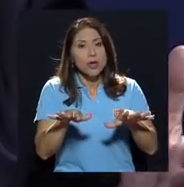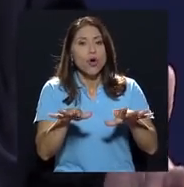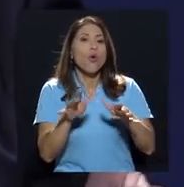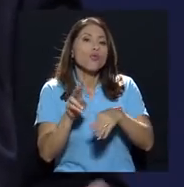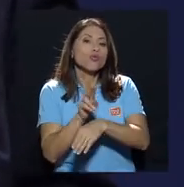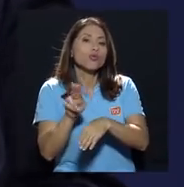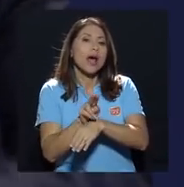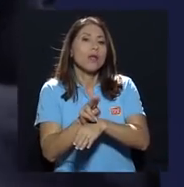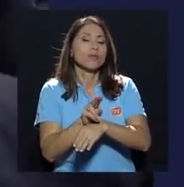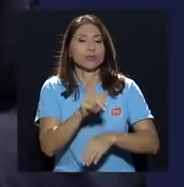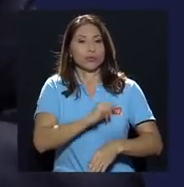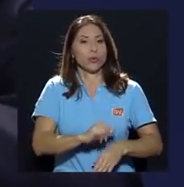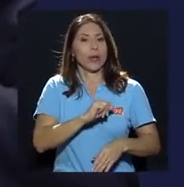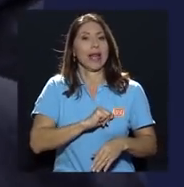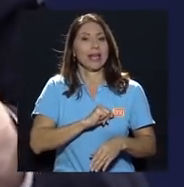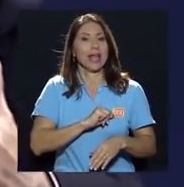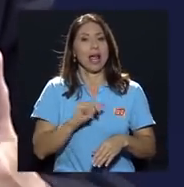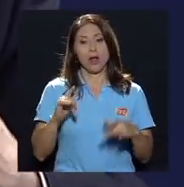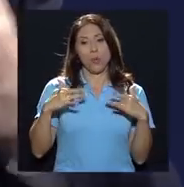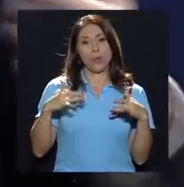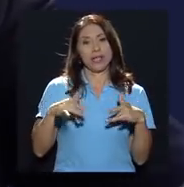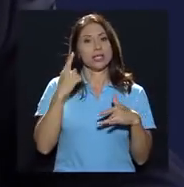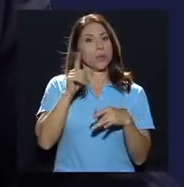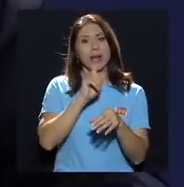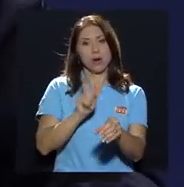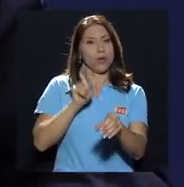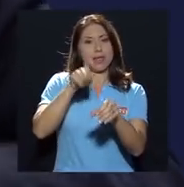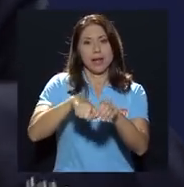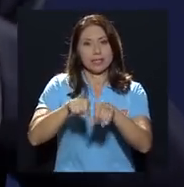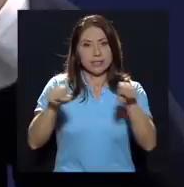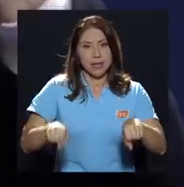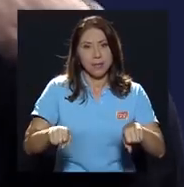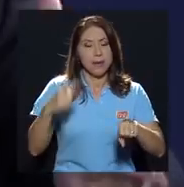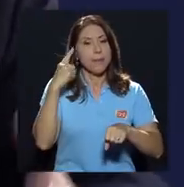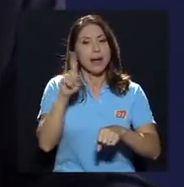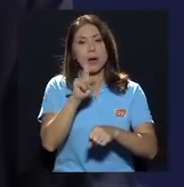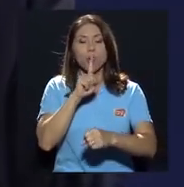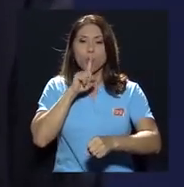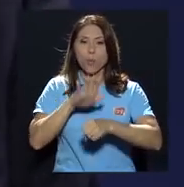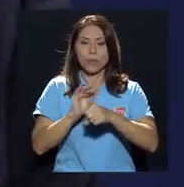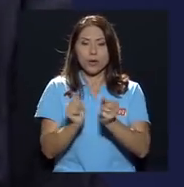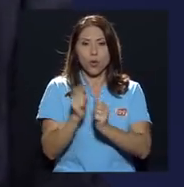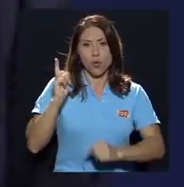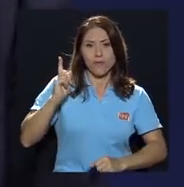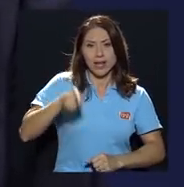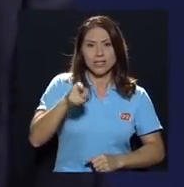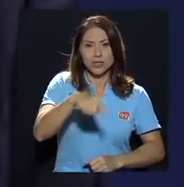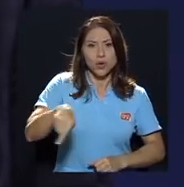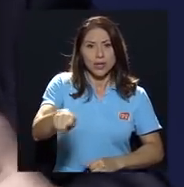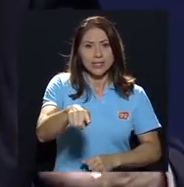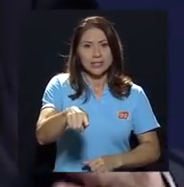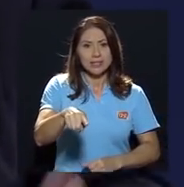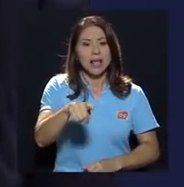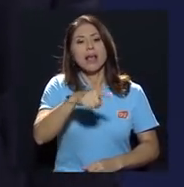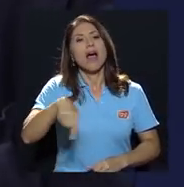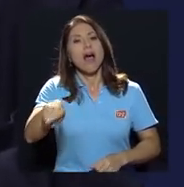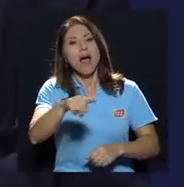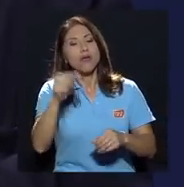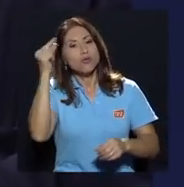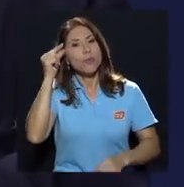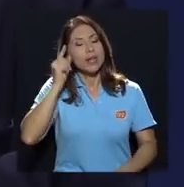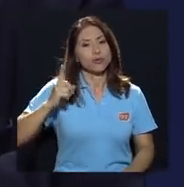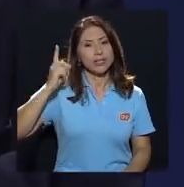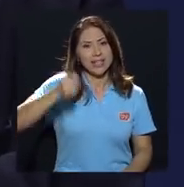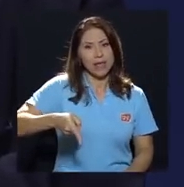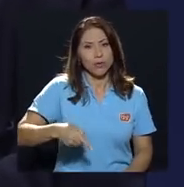la soberanía como pretexto para no integrarse al sistema para no cumplir con las obligaciones del sistema han sido las